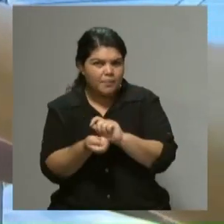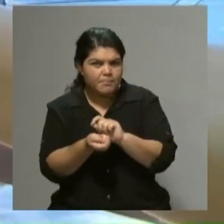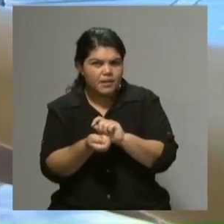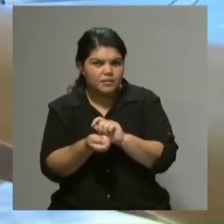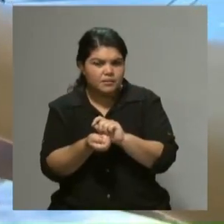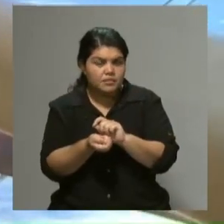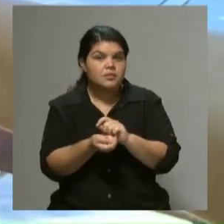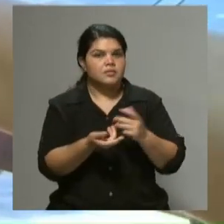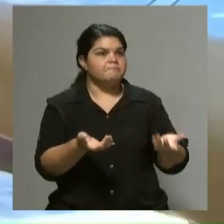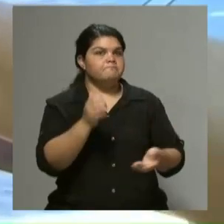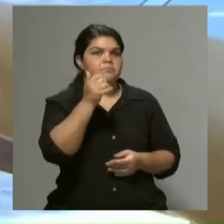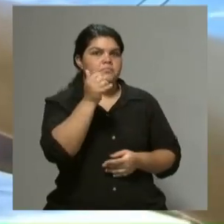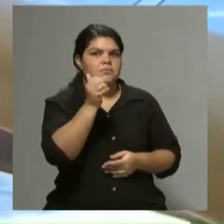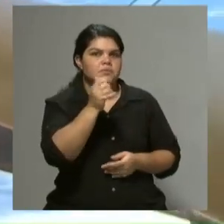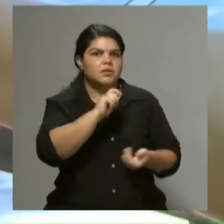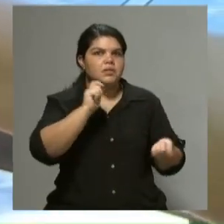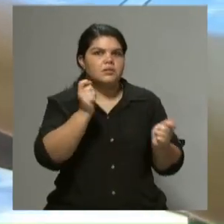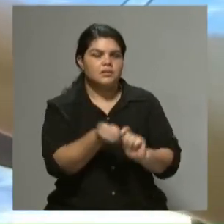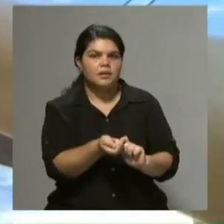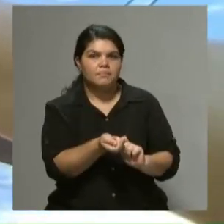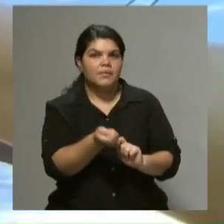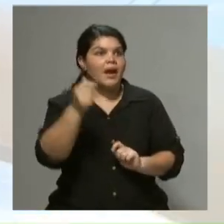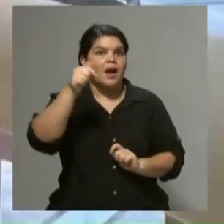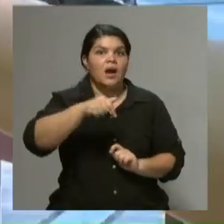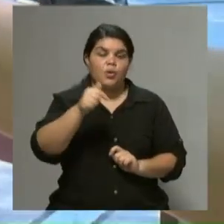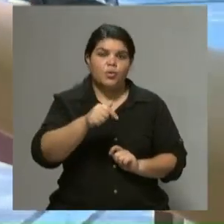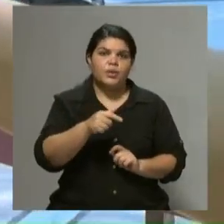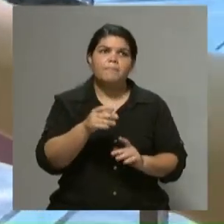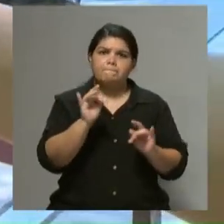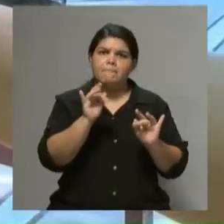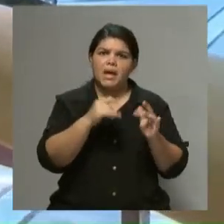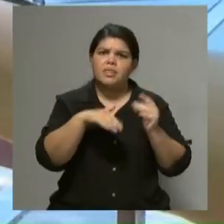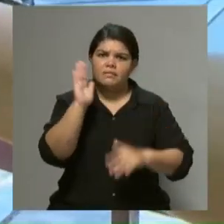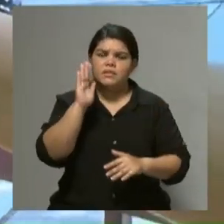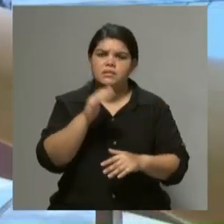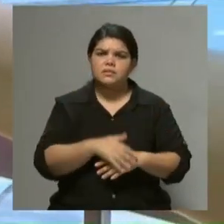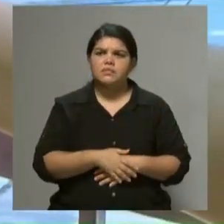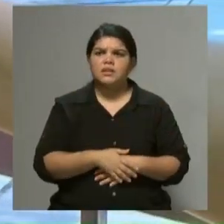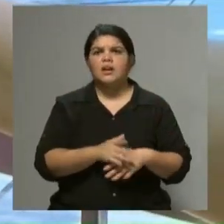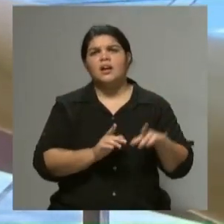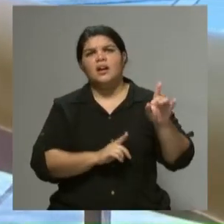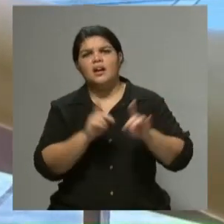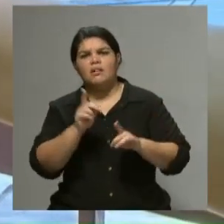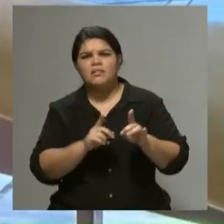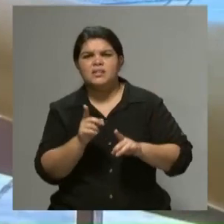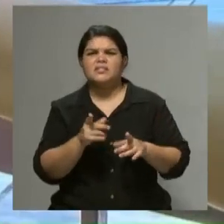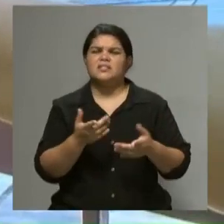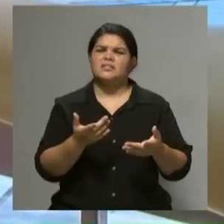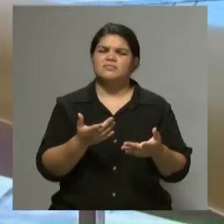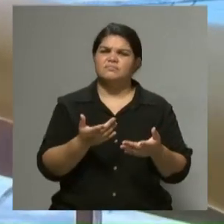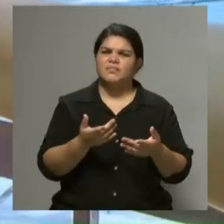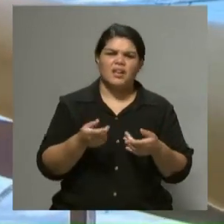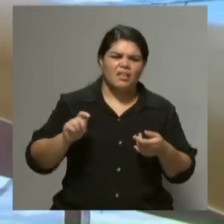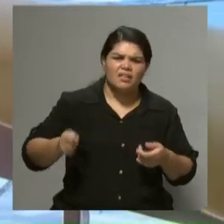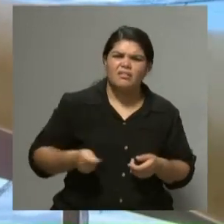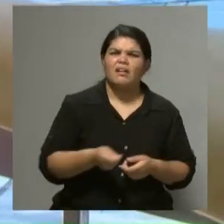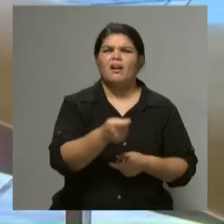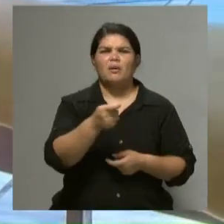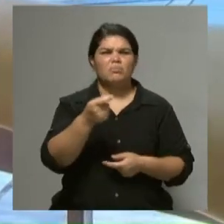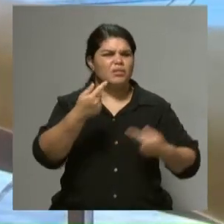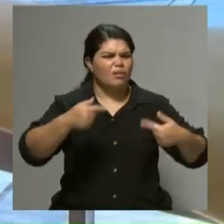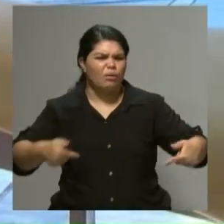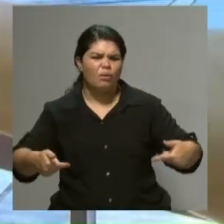muchos. Ahora está más que complicado. Y si no te piden una cosa, es otra, te dan muchas vueltas como para darte trabajo. Si no